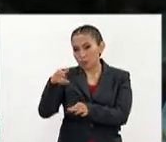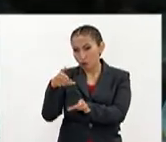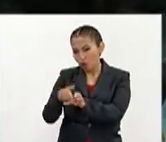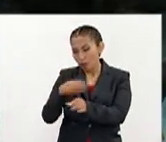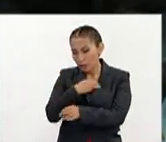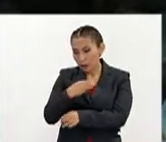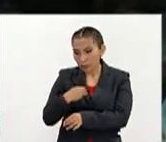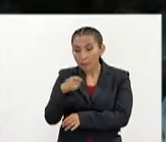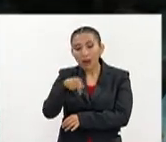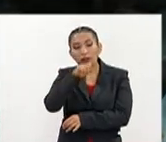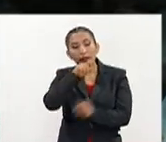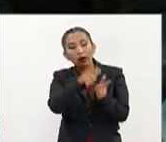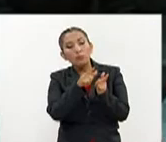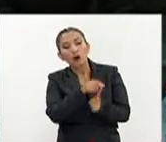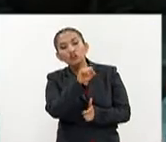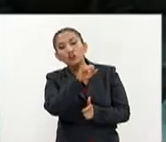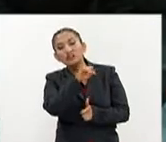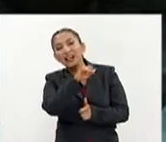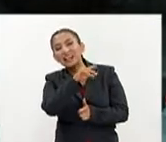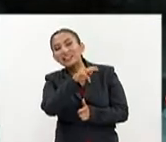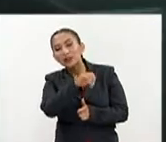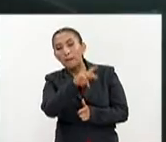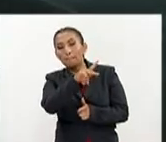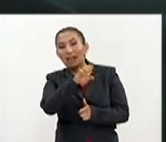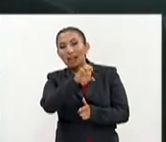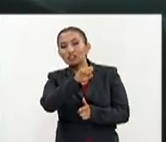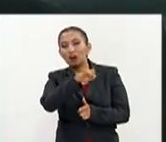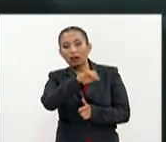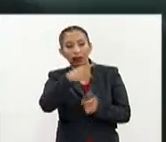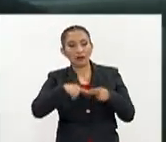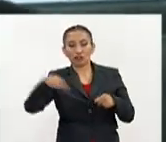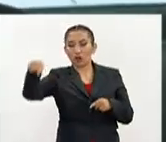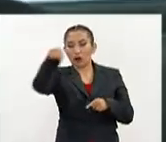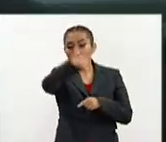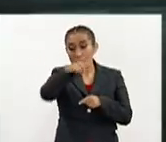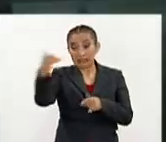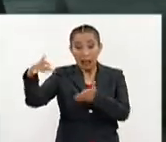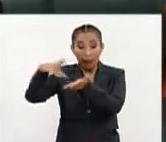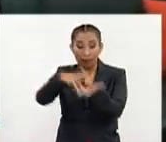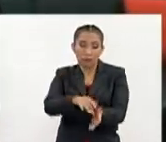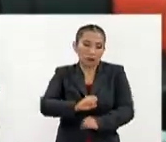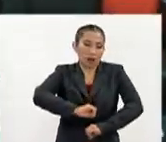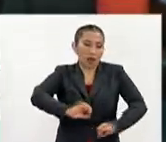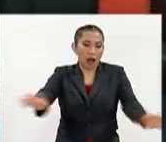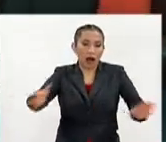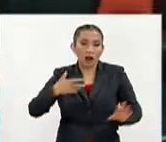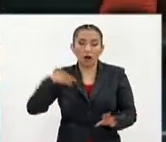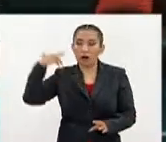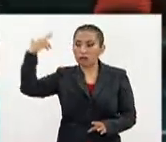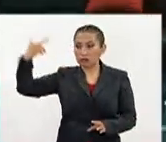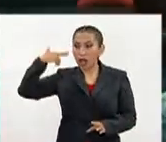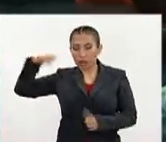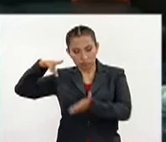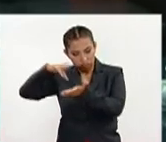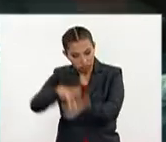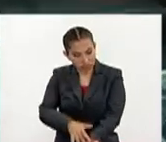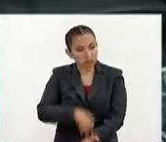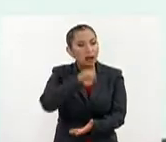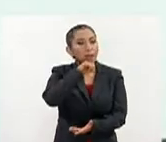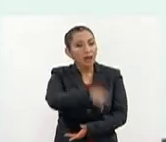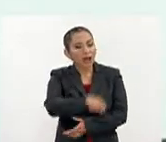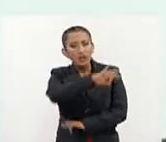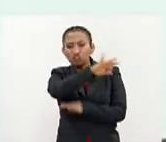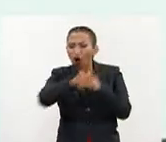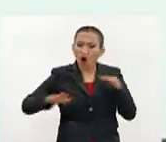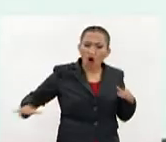parte, pero también del Partido Socialista Obrero Español, el PSOE, y de Ciudadanos. Con este apoyo, por supuesto, con la monarquía y todas las instituciones de España